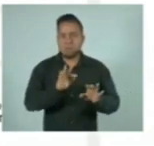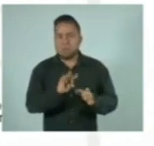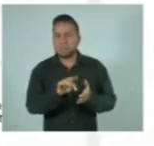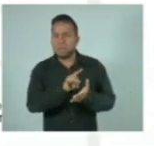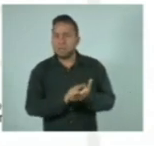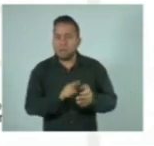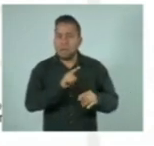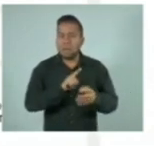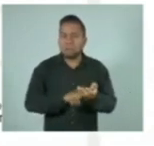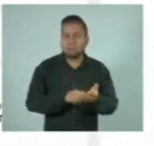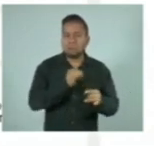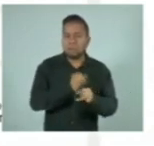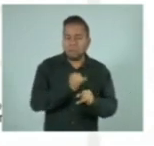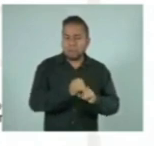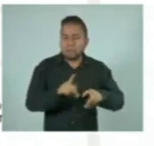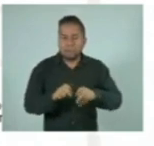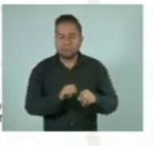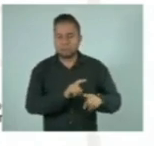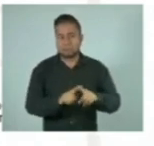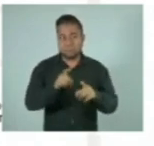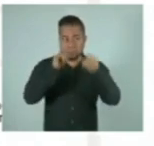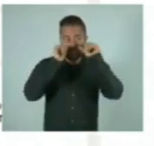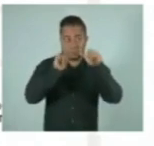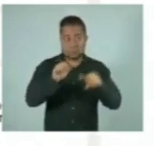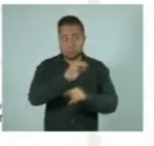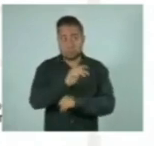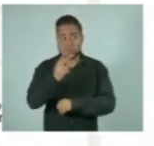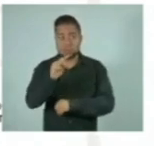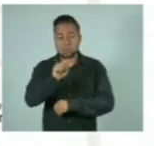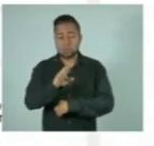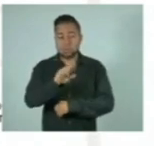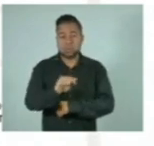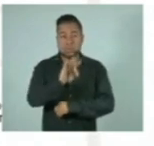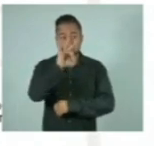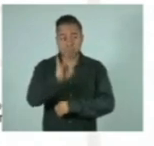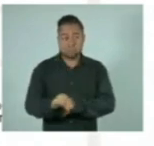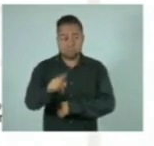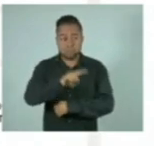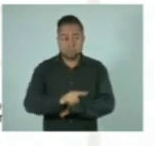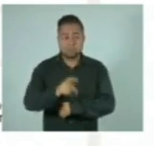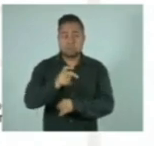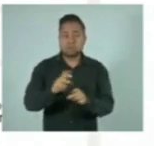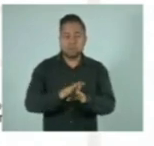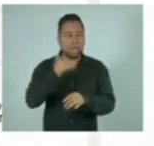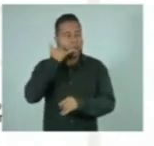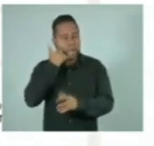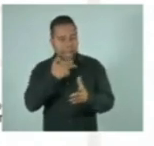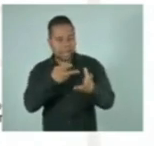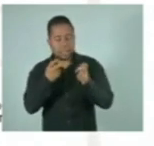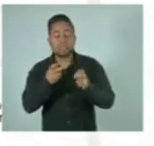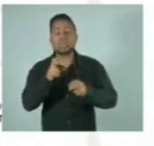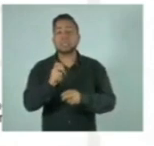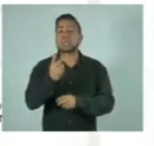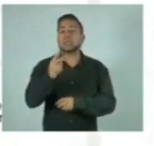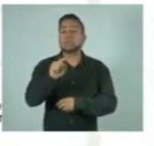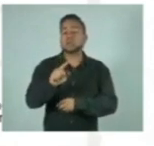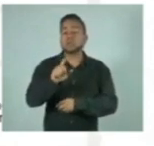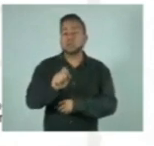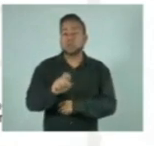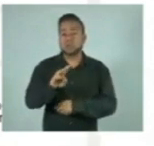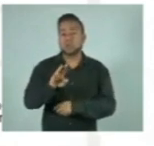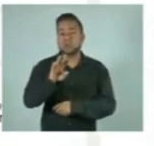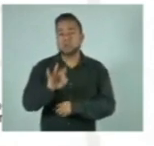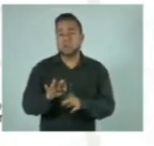medios electrónicos. Bien, se atendió el 52.90% por extorsión, el 32.24%